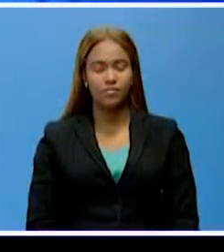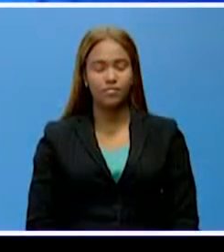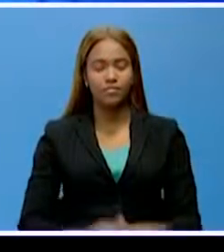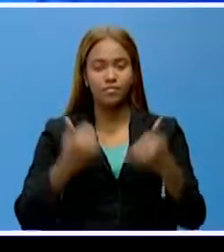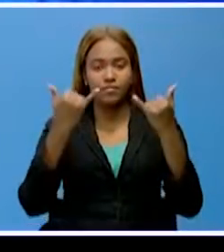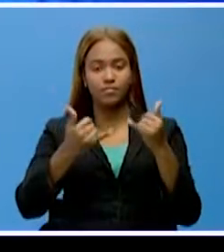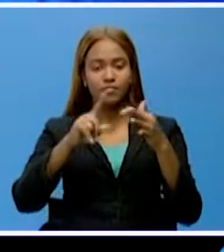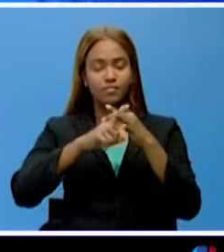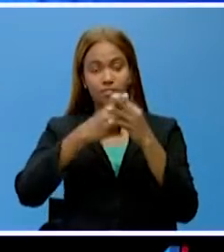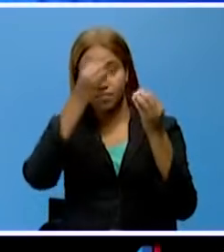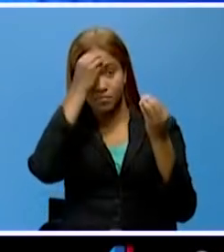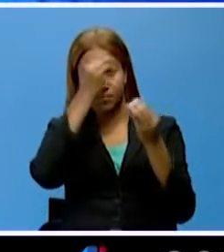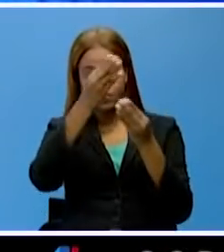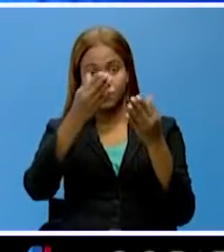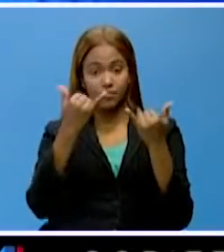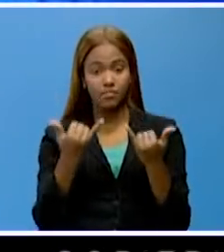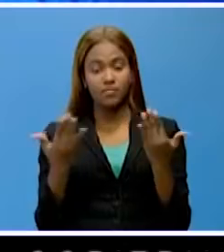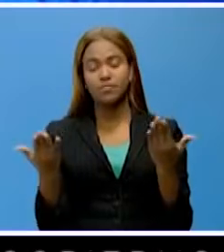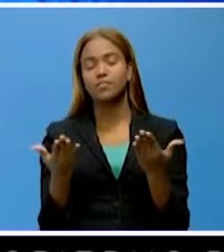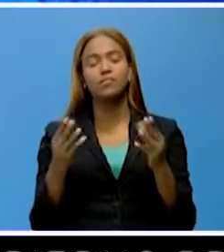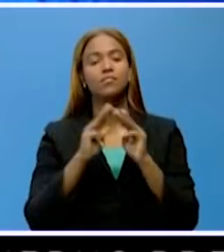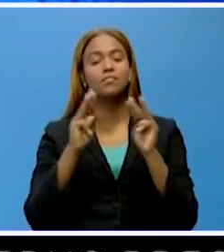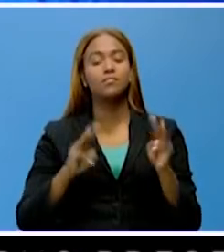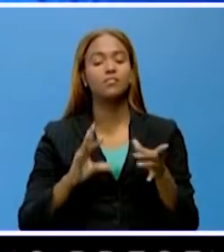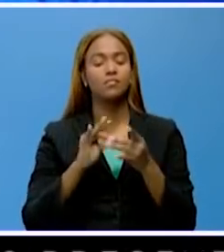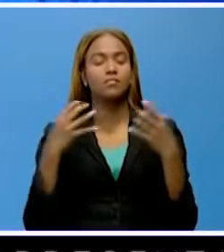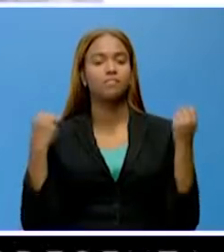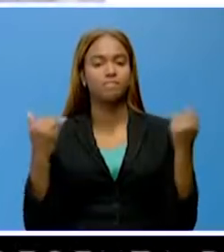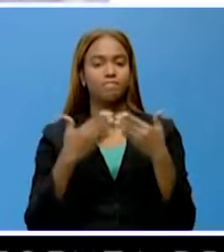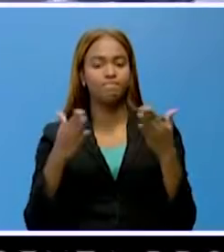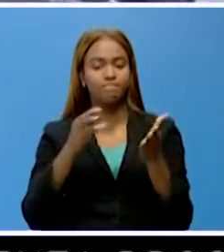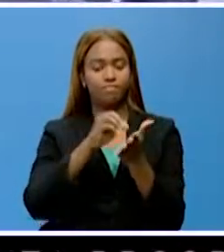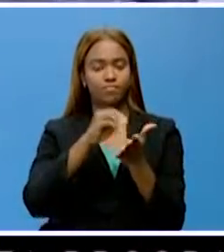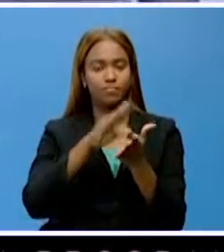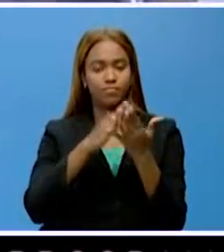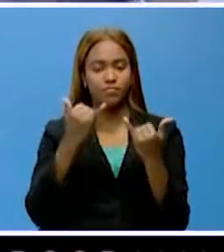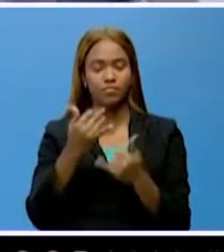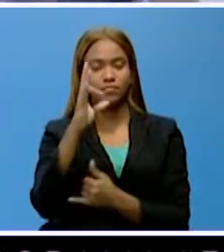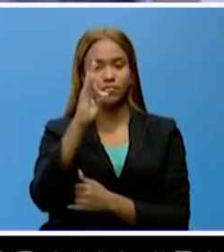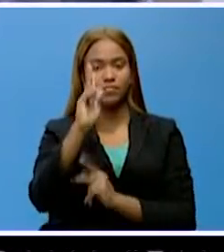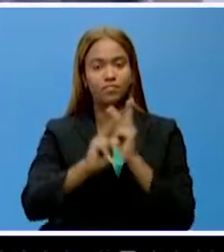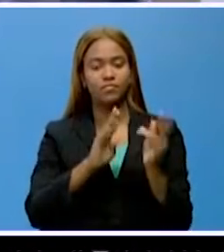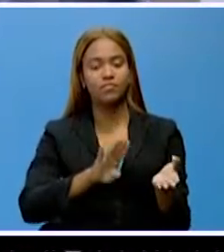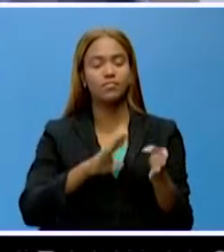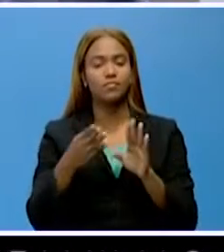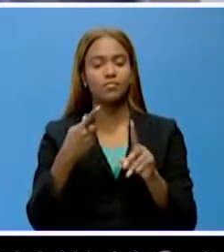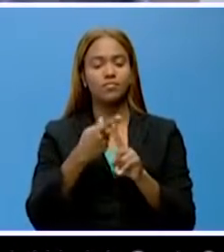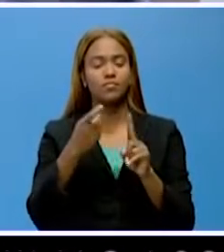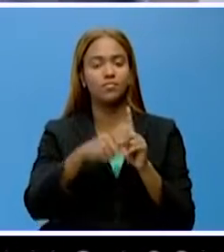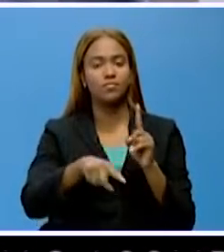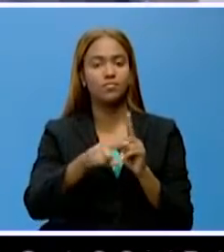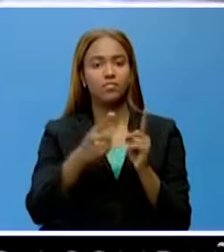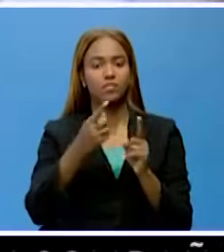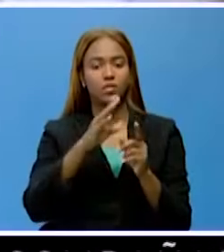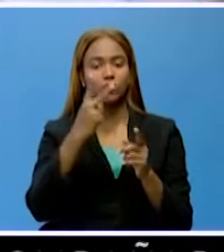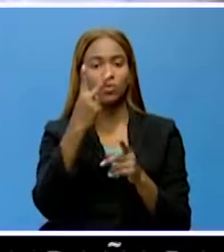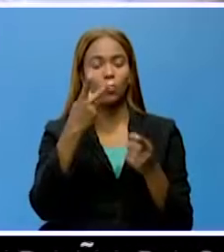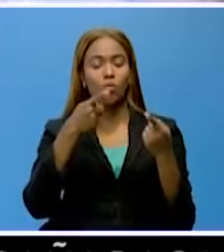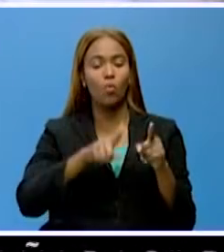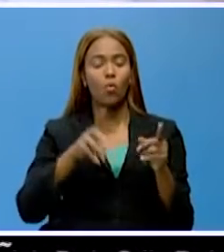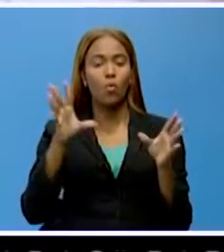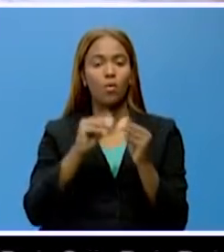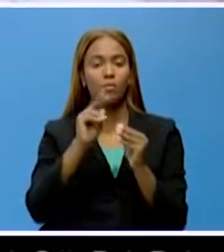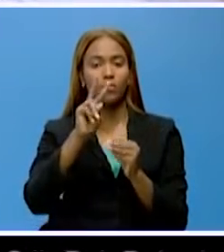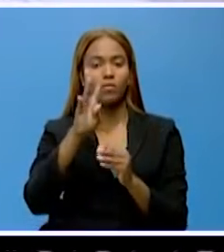Vamos a comenzar a informarles. Iniciamos con el Ministerio de Salud Pública, quien reportó 7 defunciones, de las cuales 2 ocurrieron en las